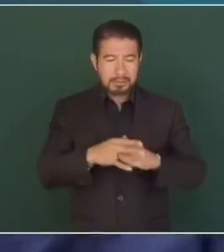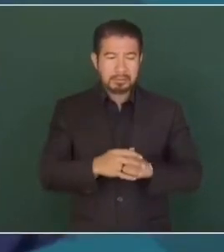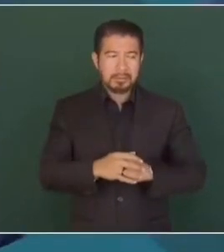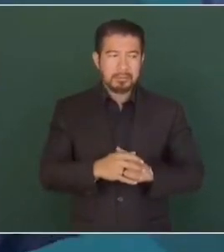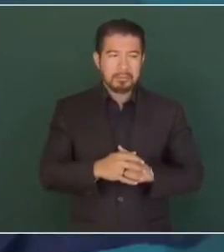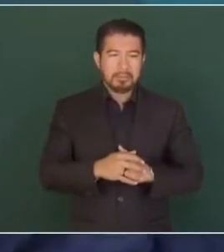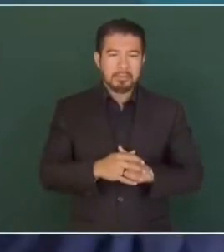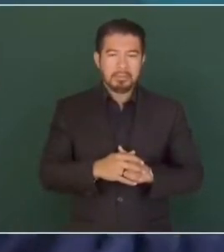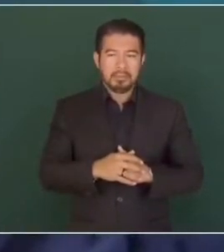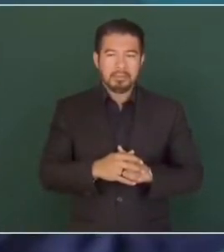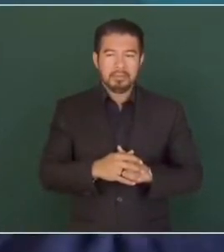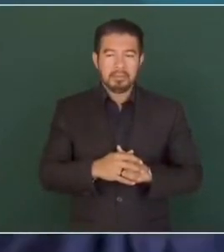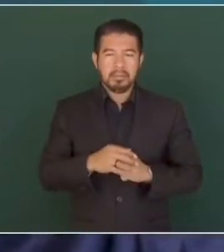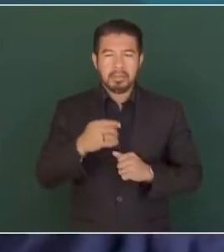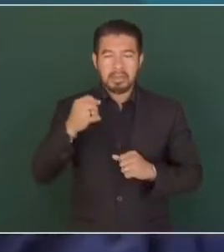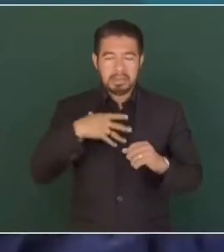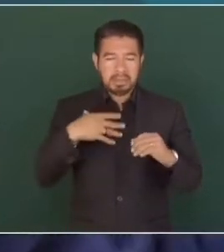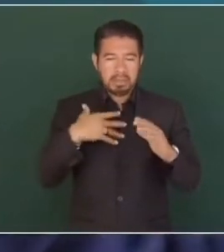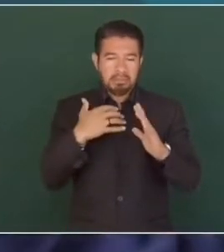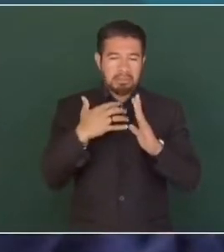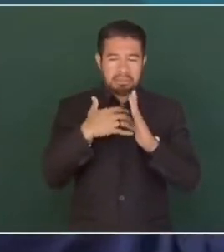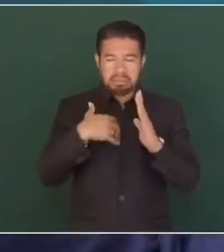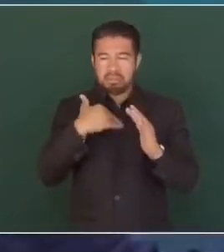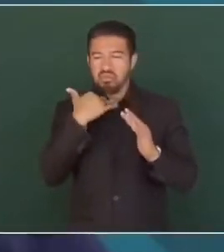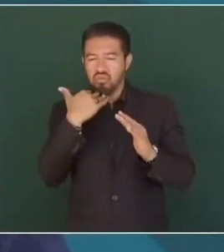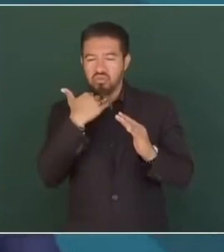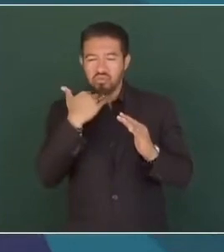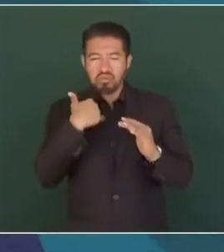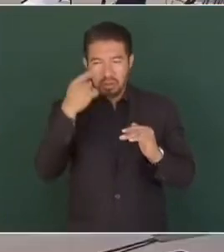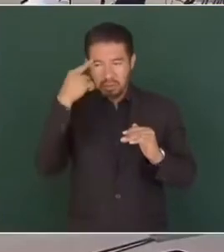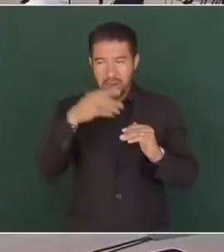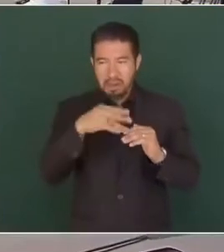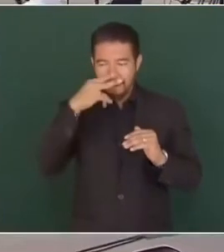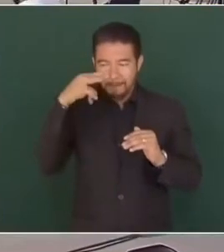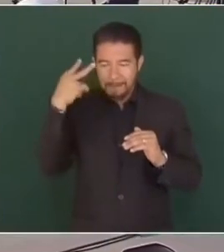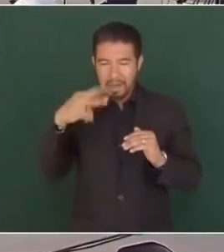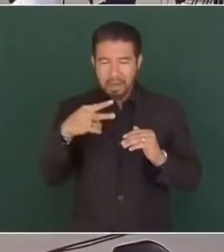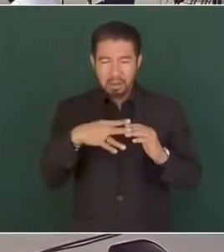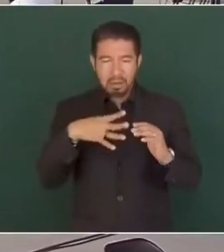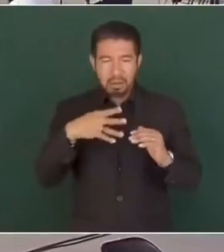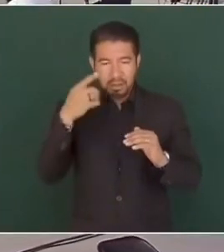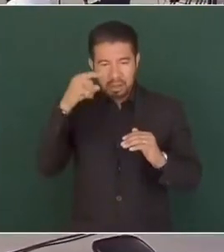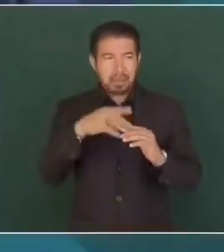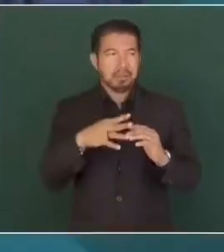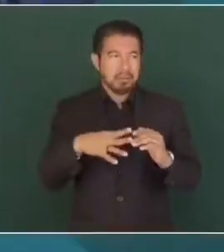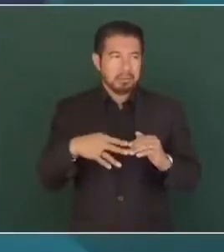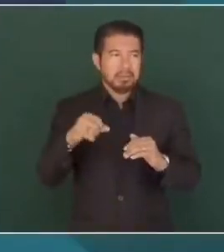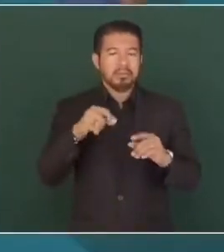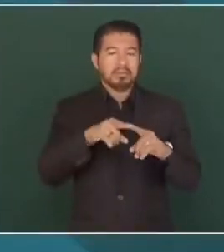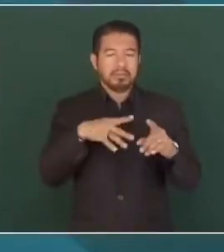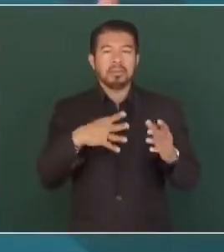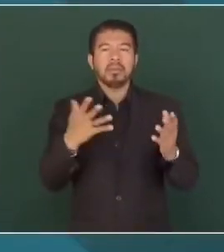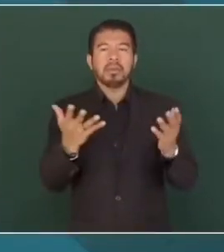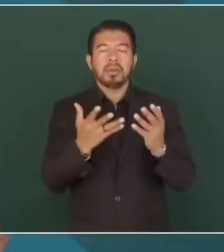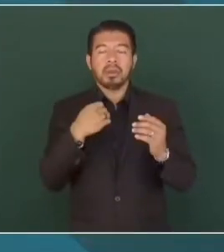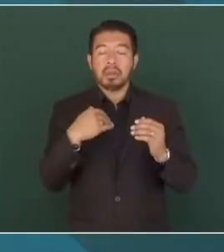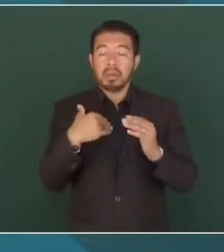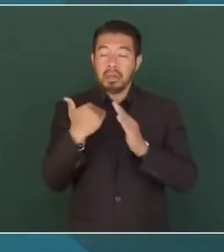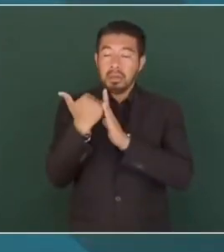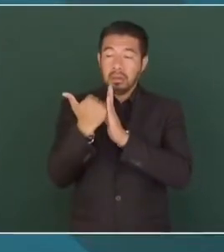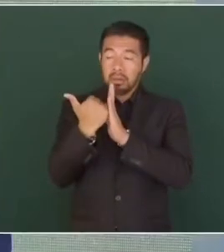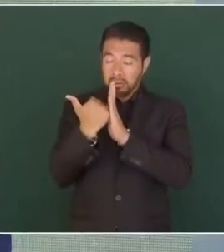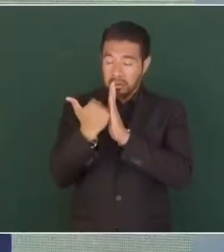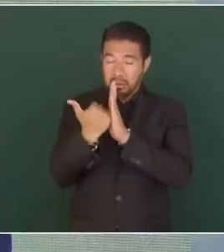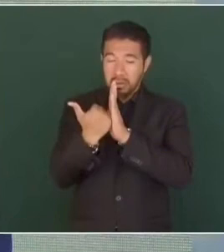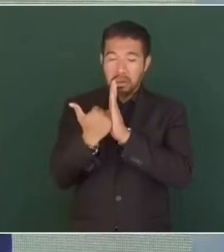de los corruptos que se sentían los dueños de México, que llevaron a la decadencia de México,